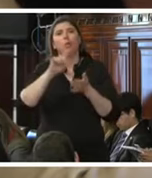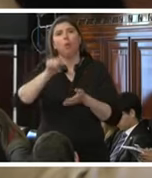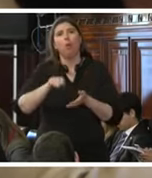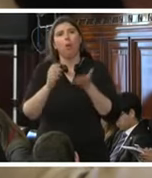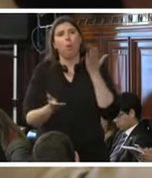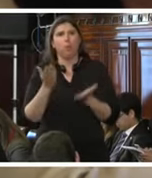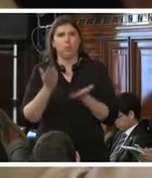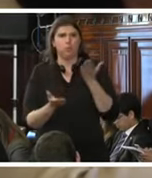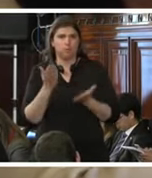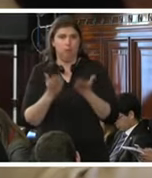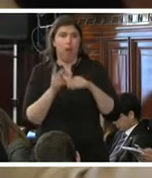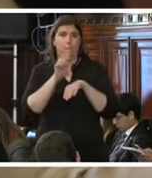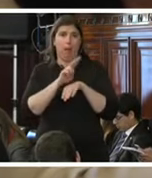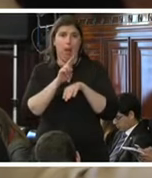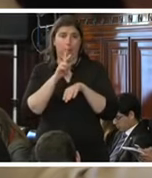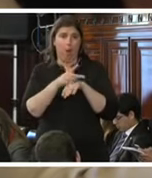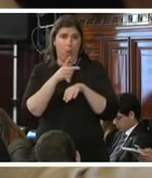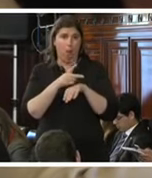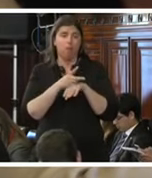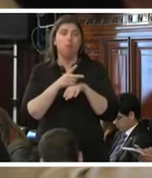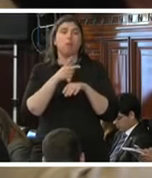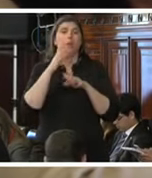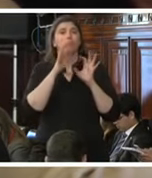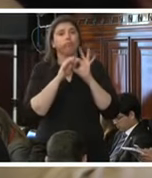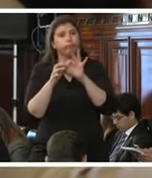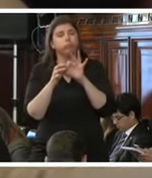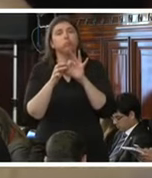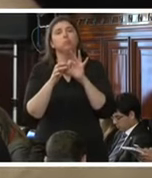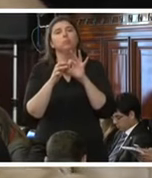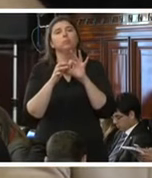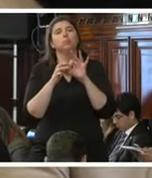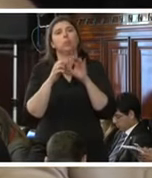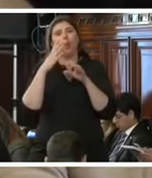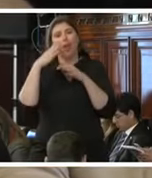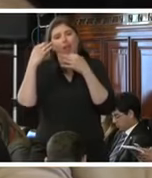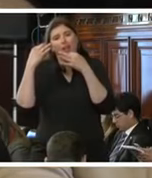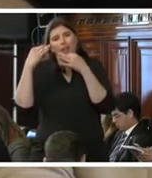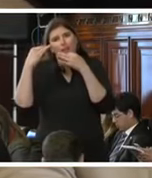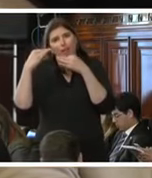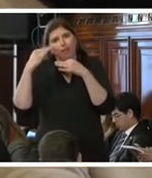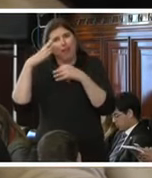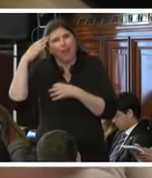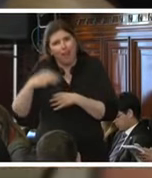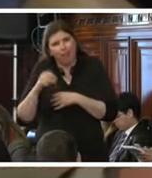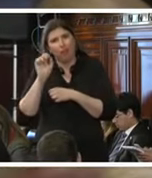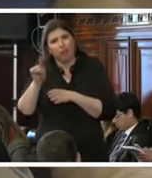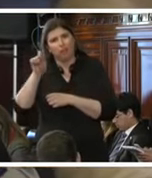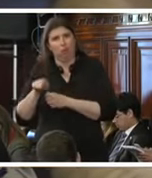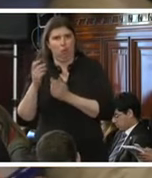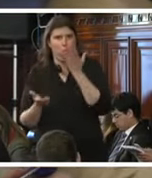Judicial en Paraguay tiene que ver con su credibilidad misma. Y eso se ha